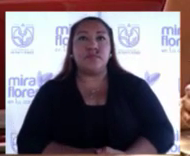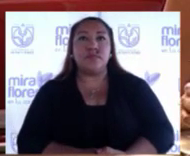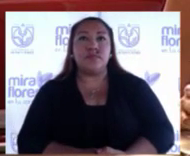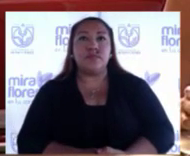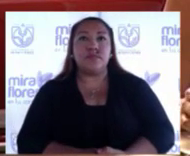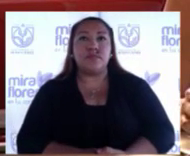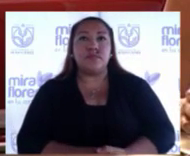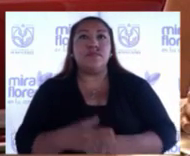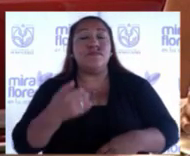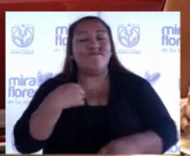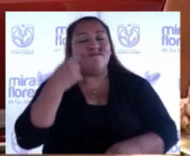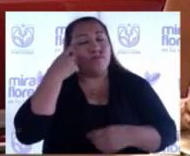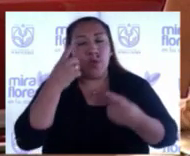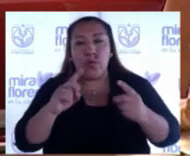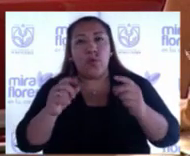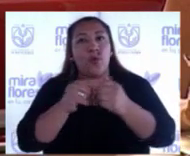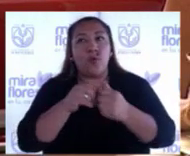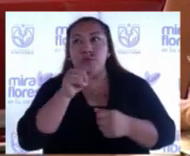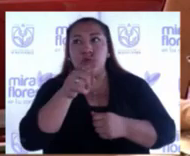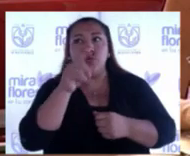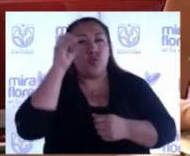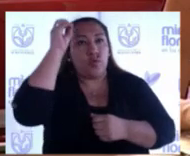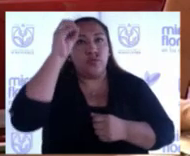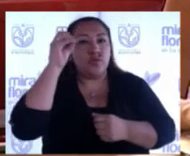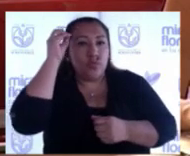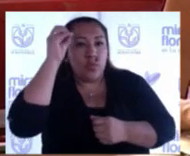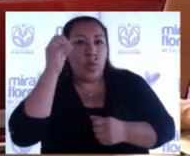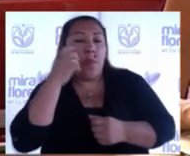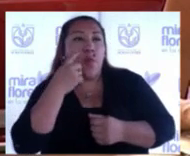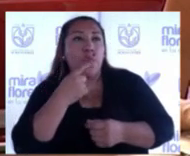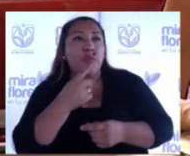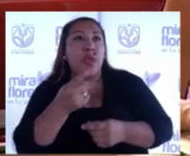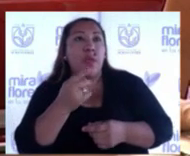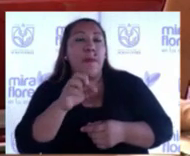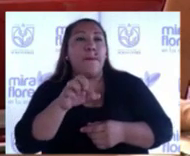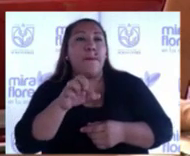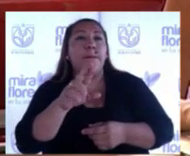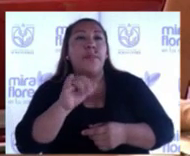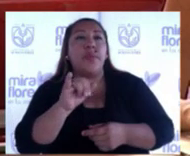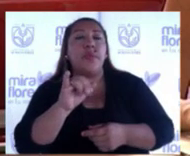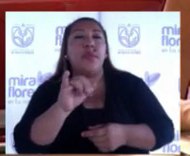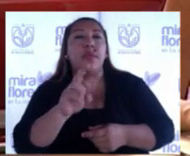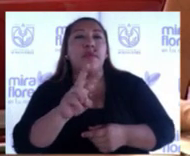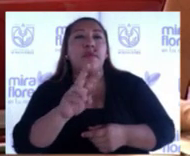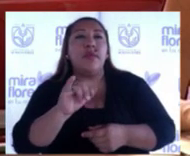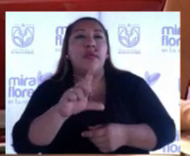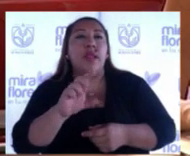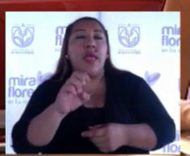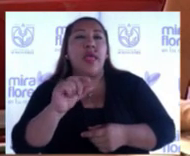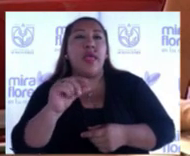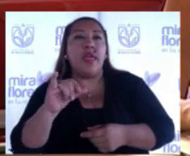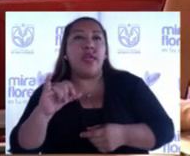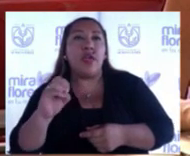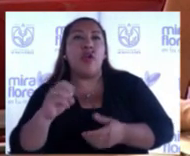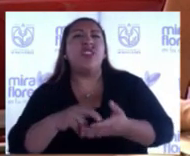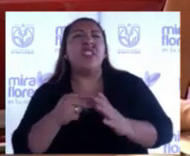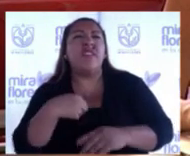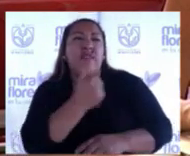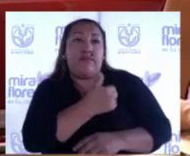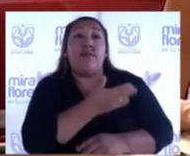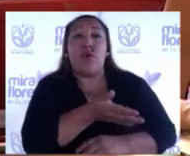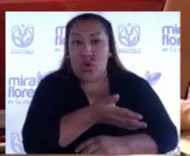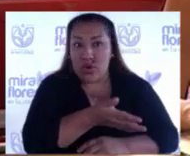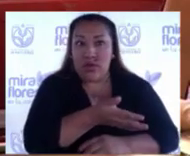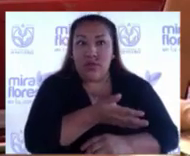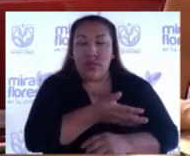tengo que discrepar con usted en el punto donde usted dice que hay un privilegio. Los privilegios son situaciones donde